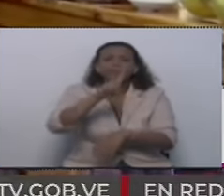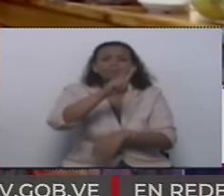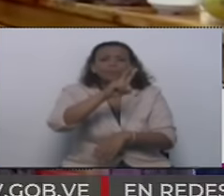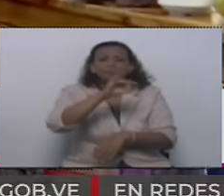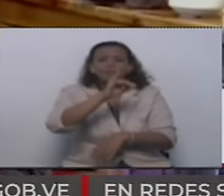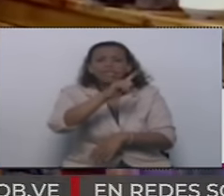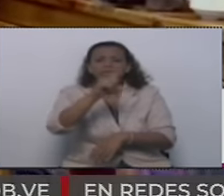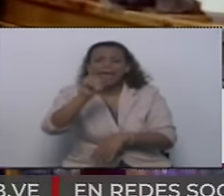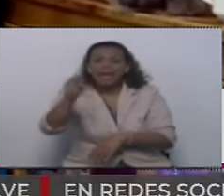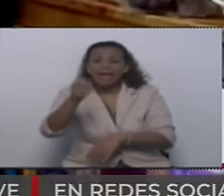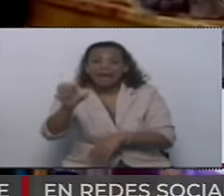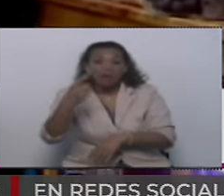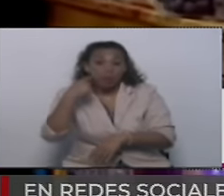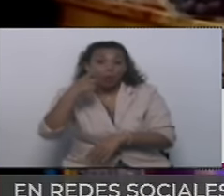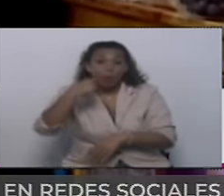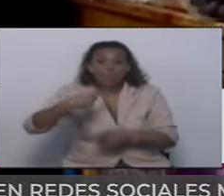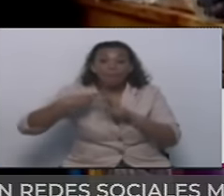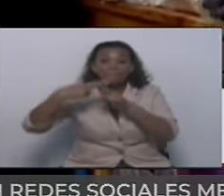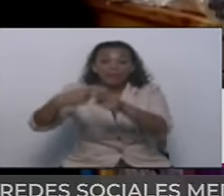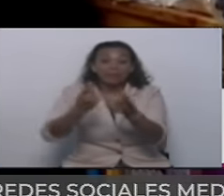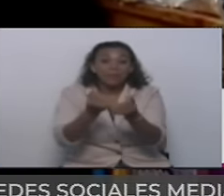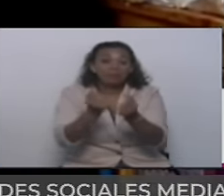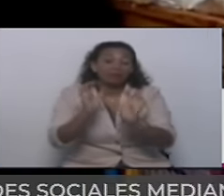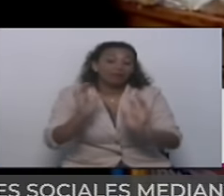Villegas es el de la chequera.